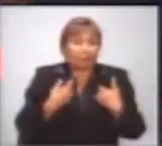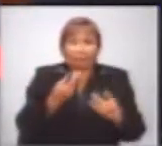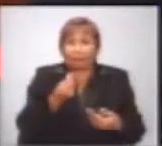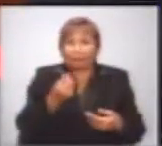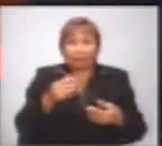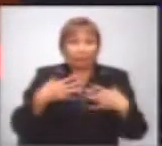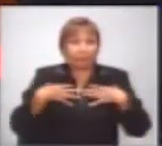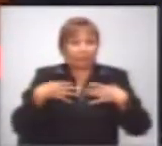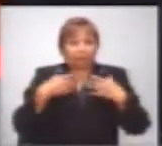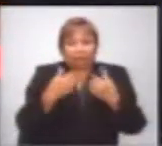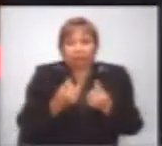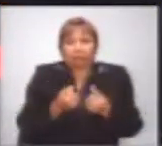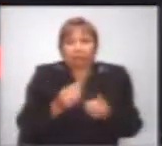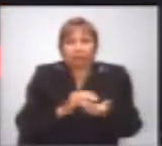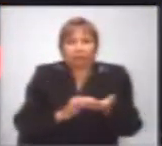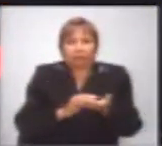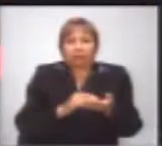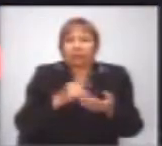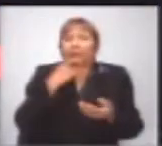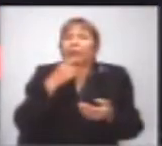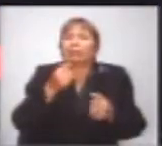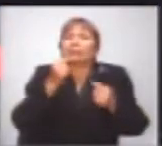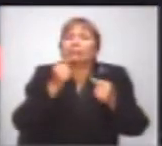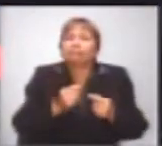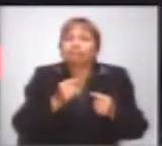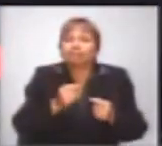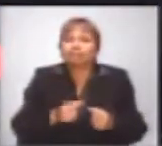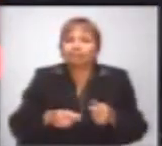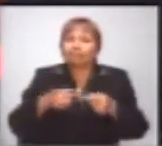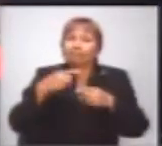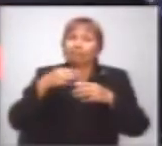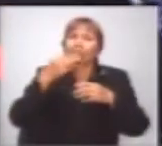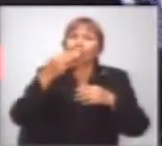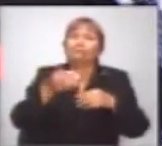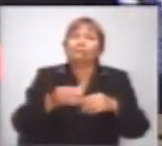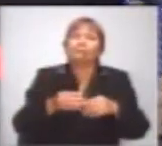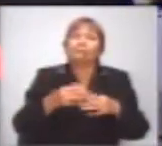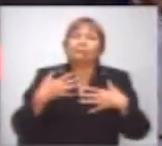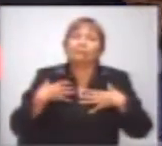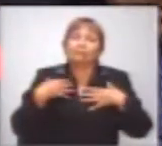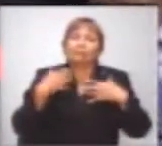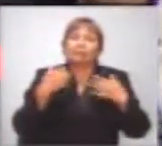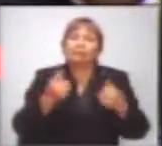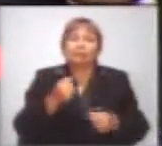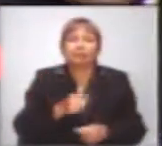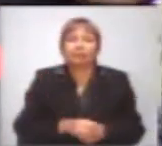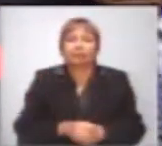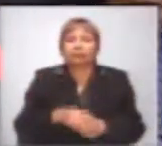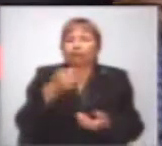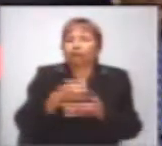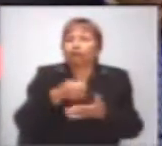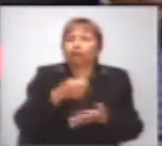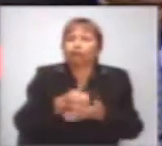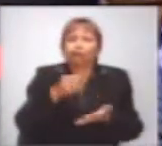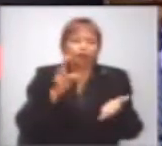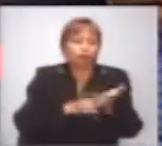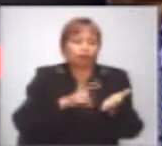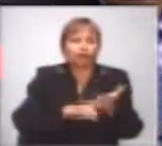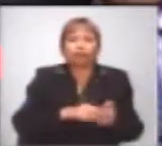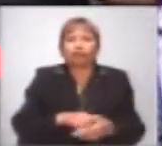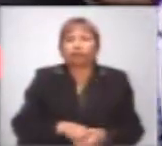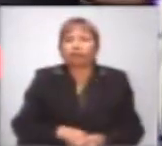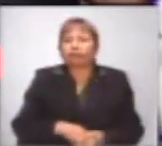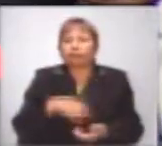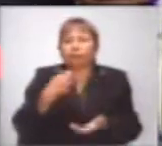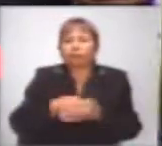para curarse, es mantener por lo menos el costo de la salud, el costo de los seguros,